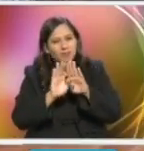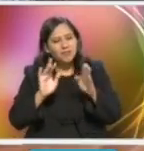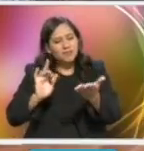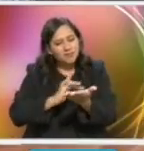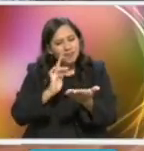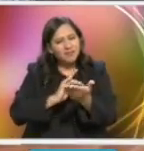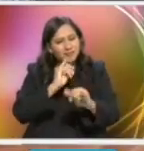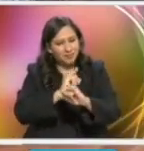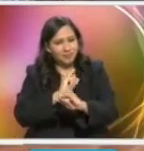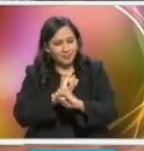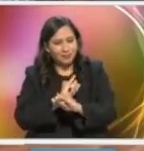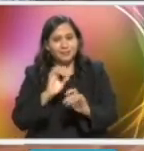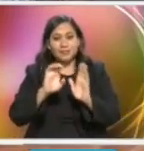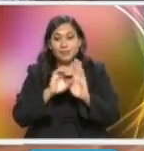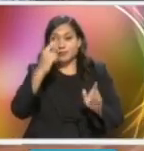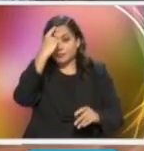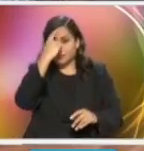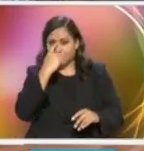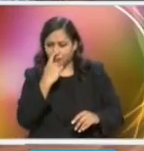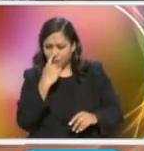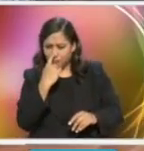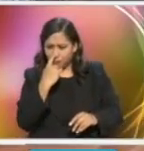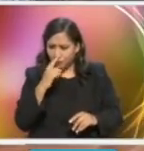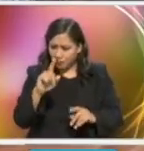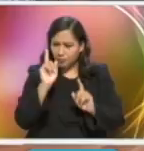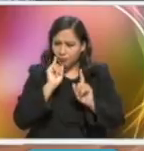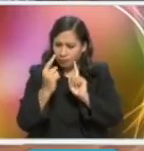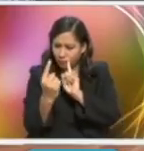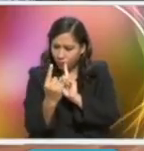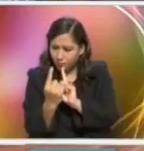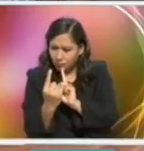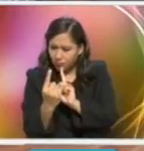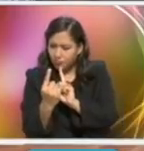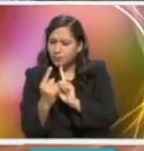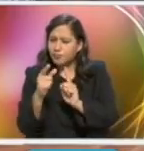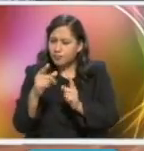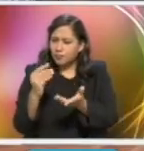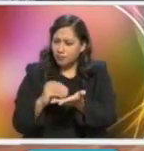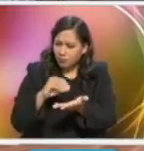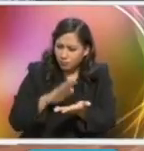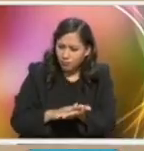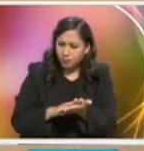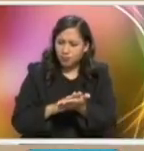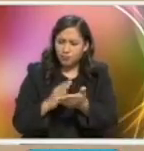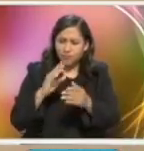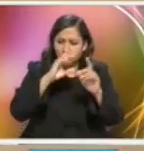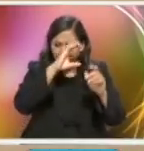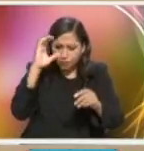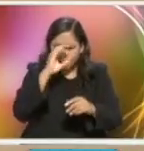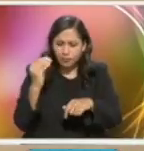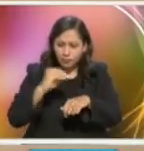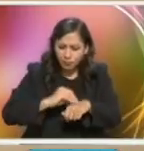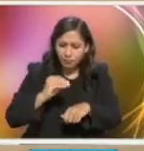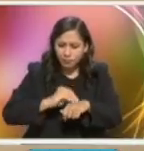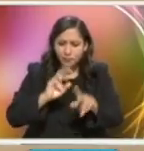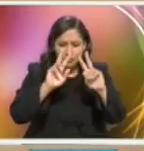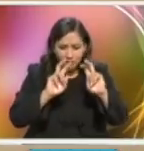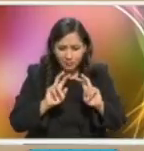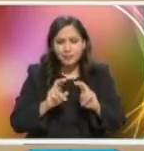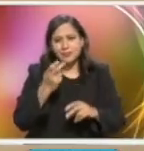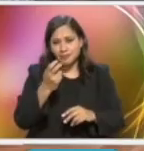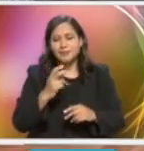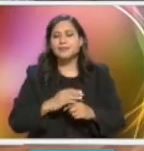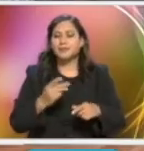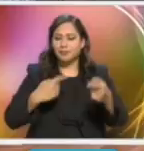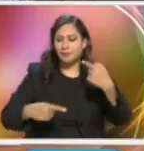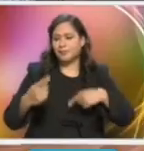Entonces es como si el perfil estuviera hablando con la mujer y le dice qué publicar y está poniendo cosas y así nos la llevamos. Pues